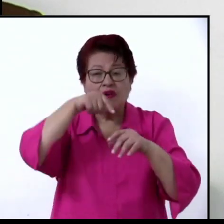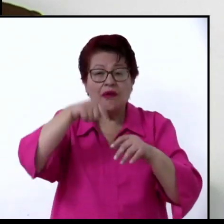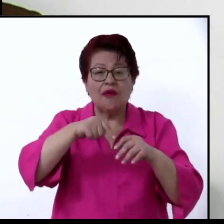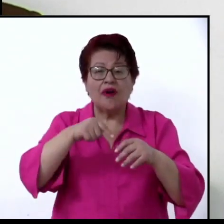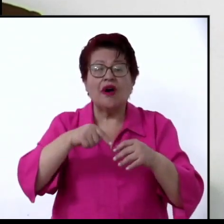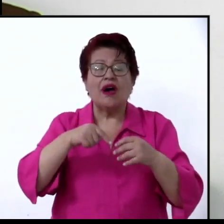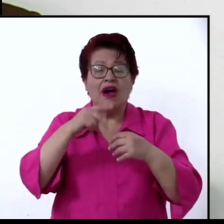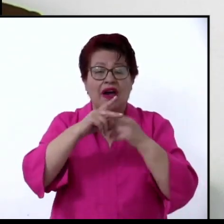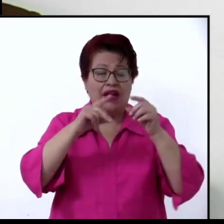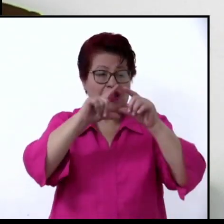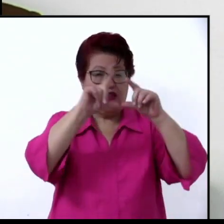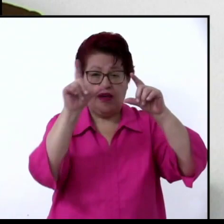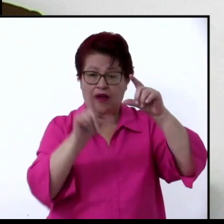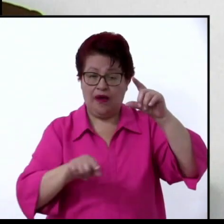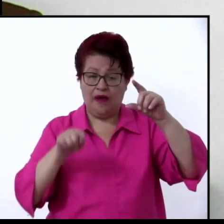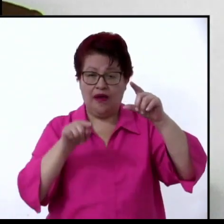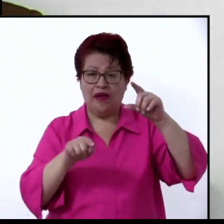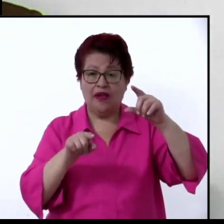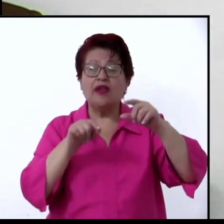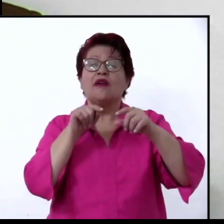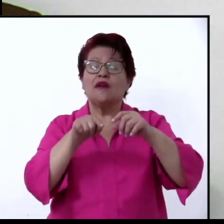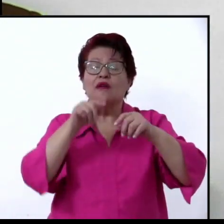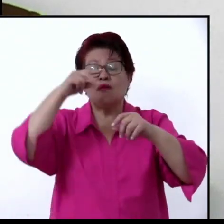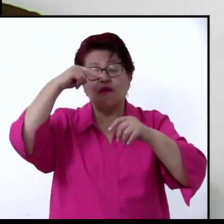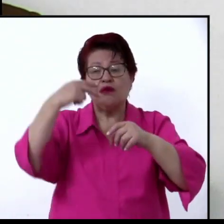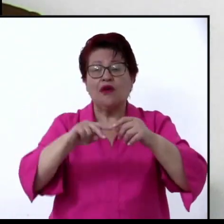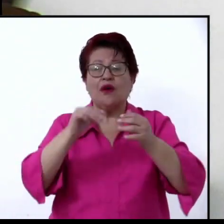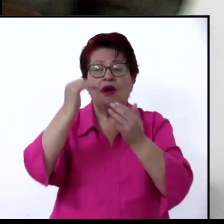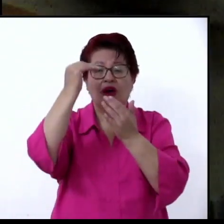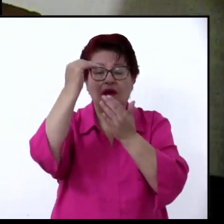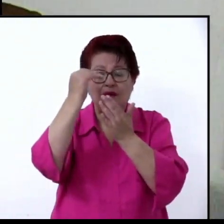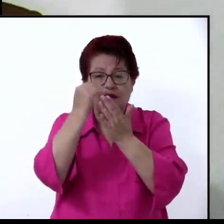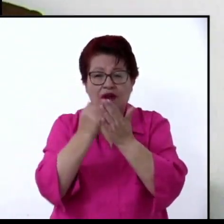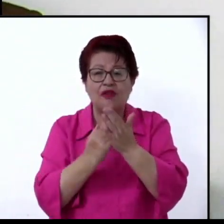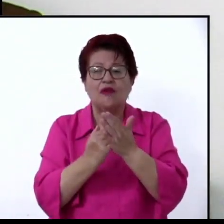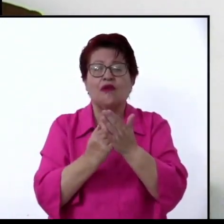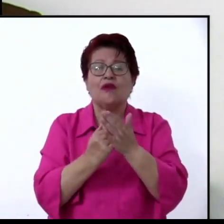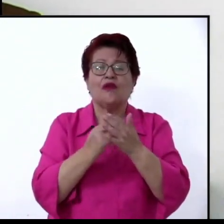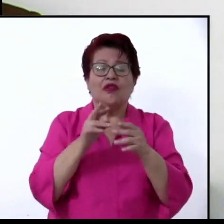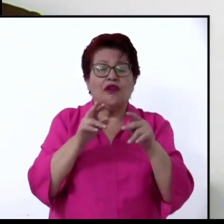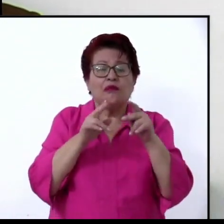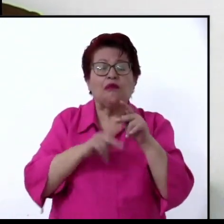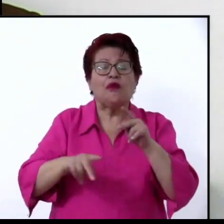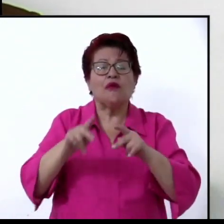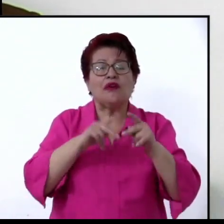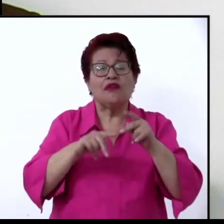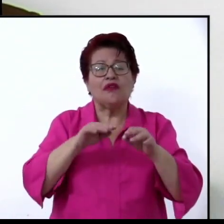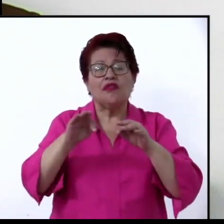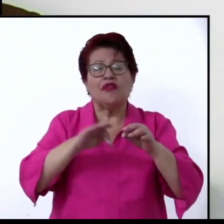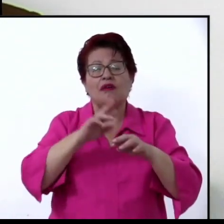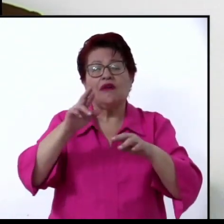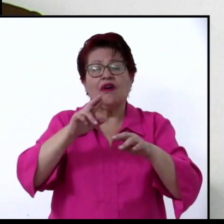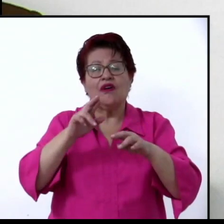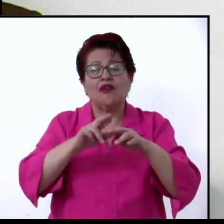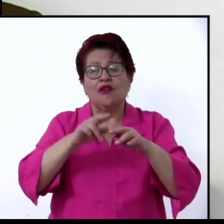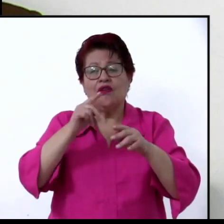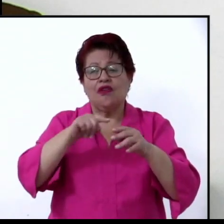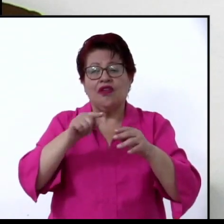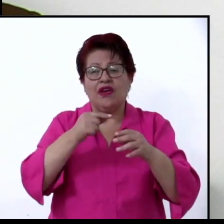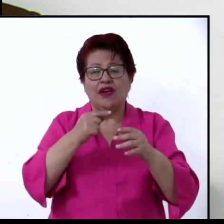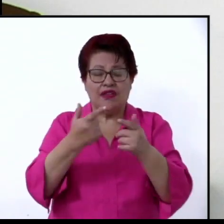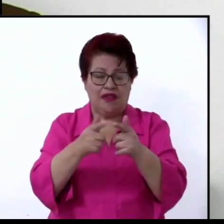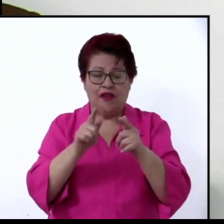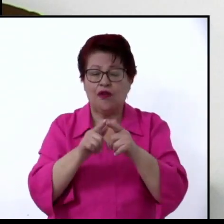nuestro país que ha generado la mayor disminución de población trabajadora de